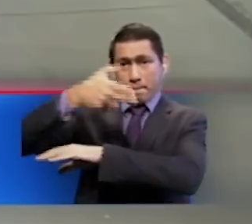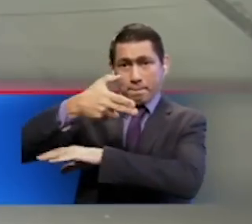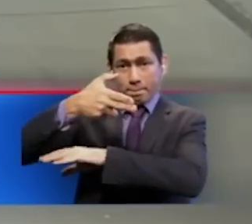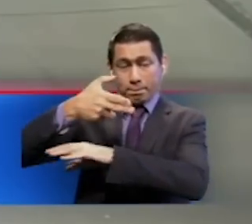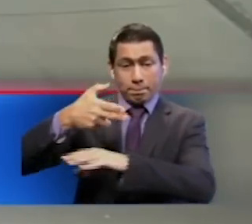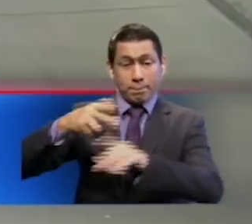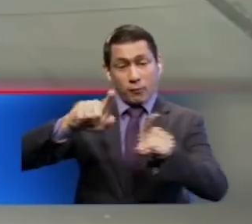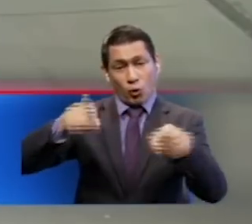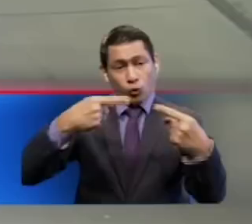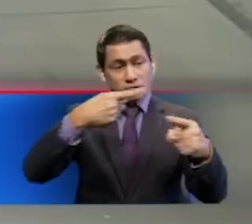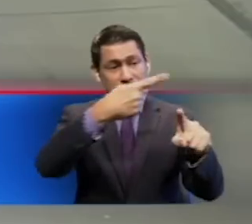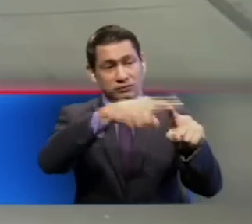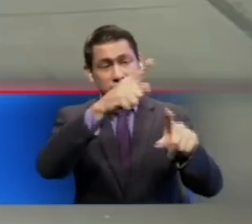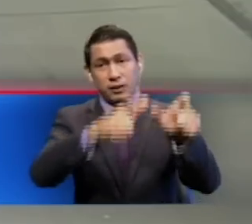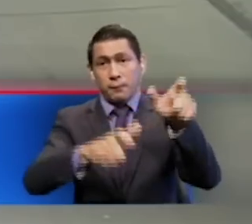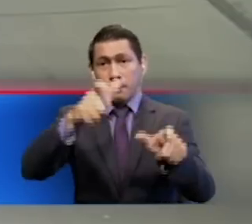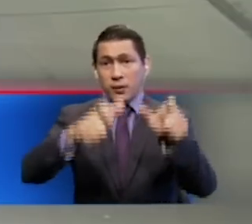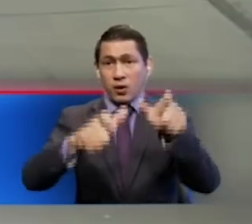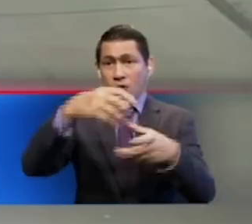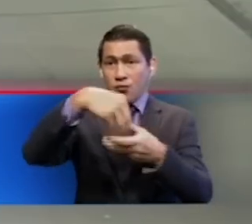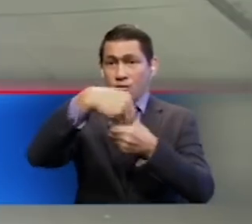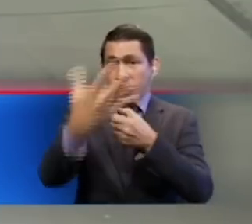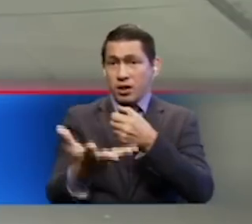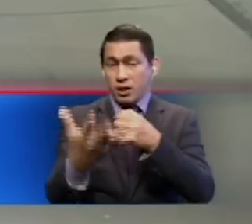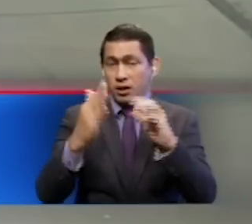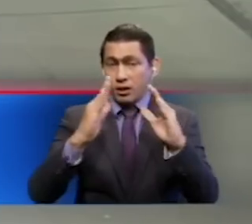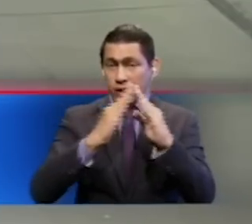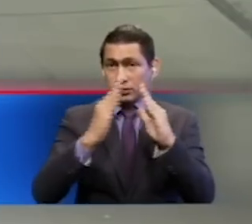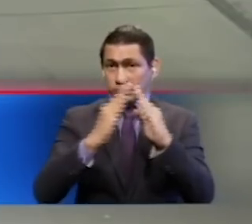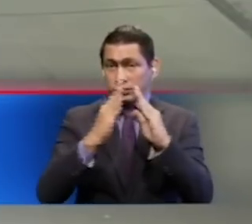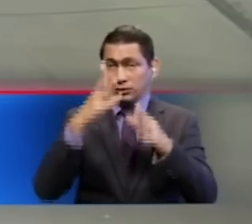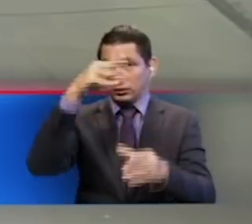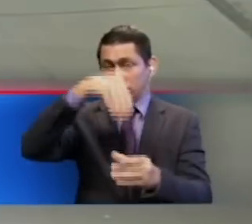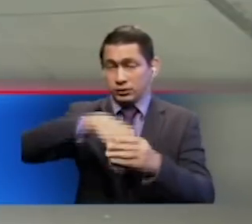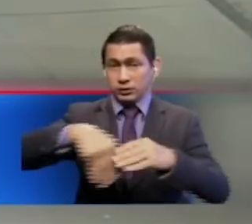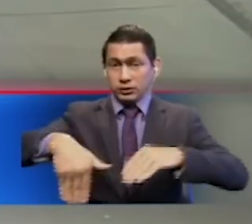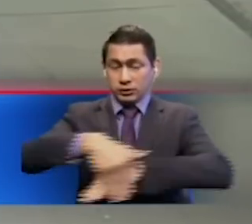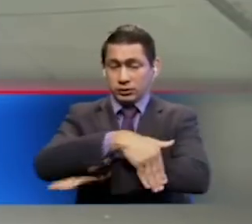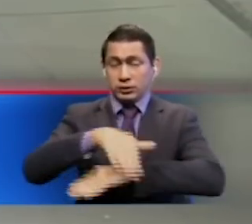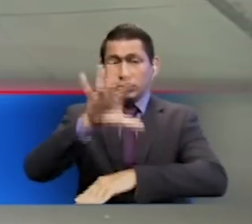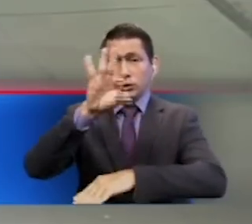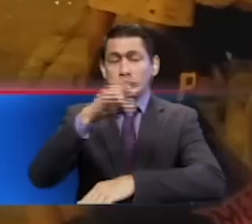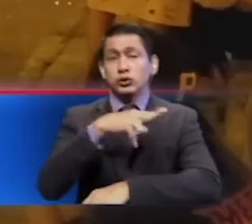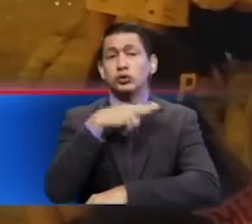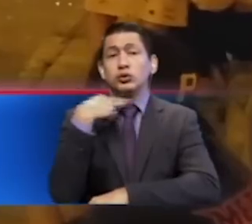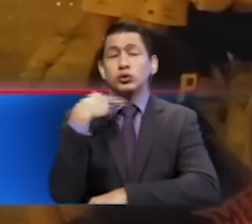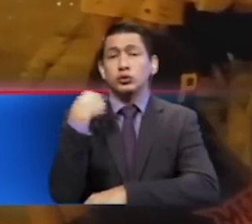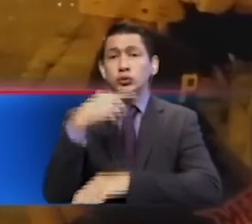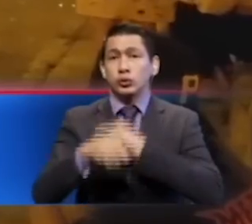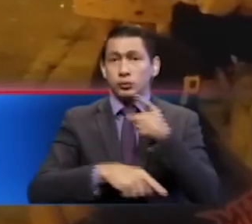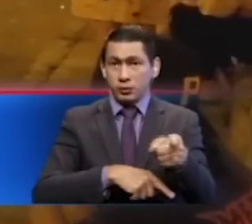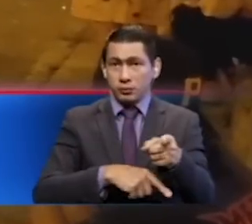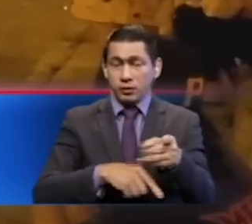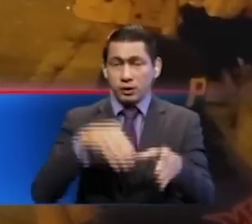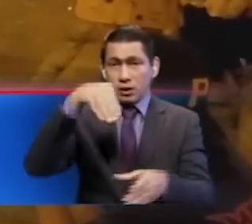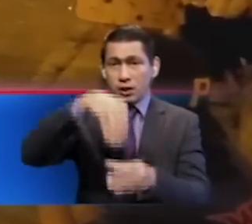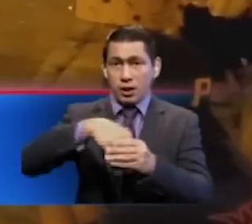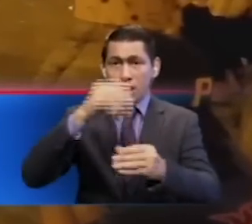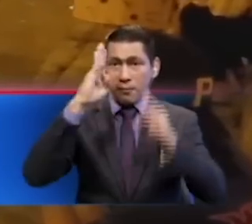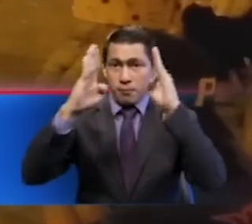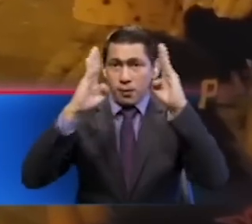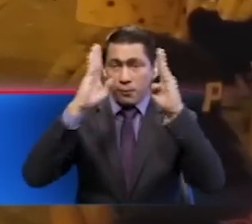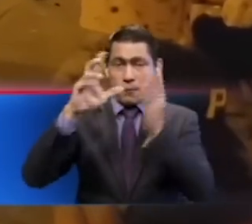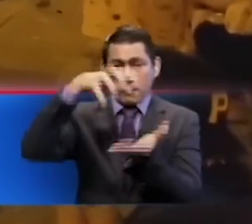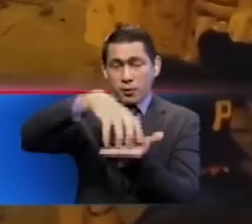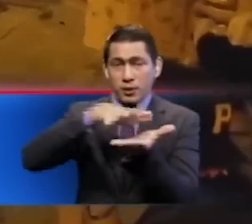contra varias personas que platicaban en los exteriores de una vivienda ubicada en las calles el 9 de noviembre y Custodio Sánchez en Babahoyo,